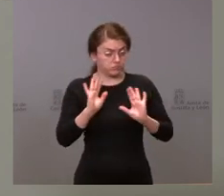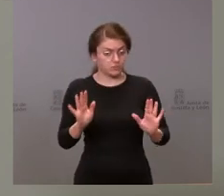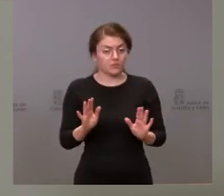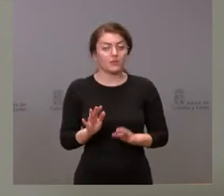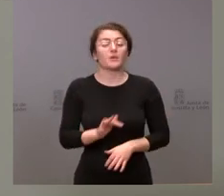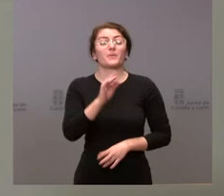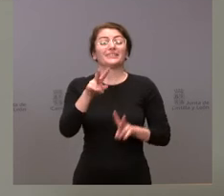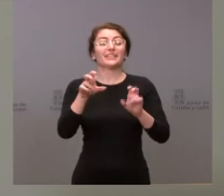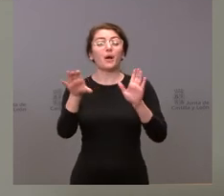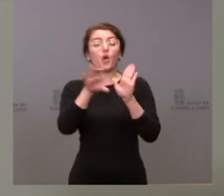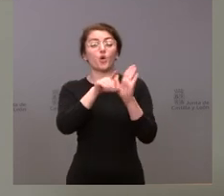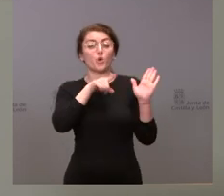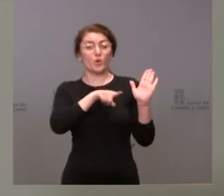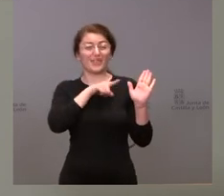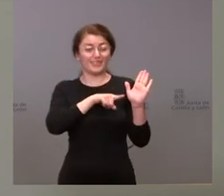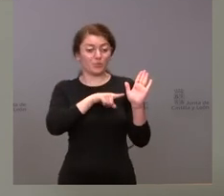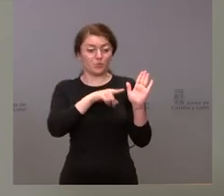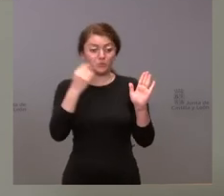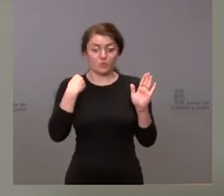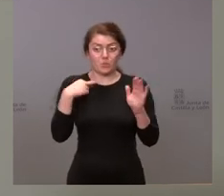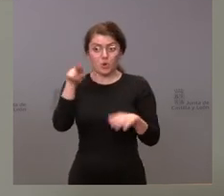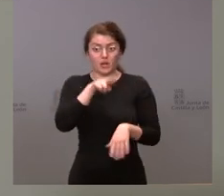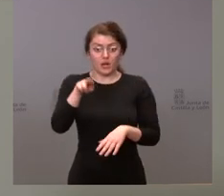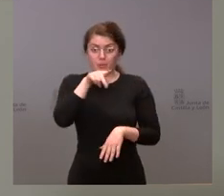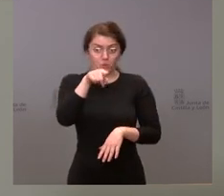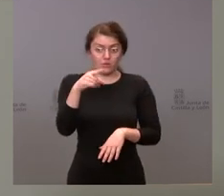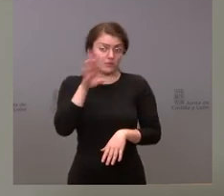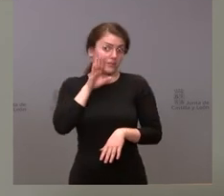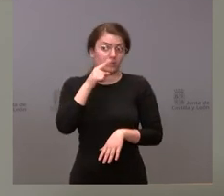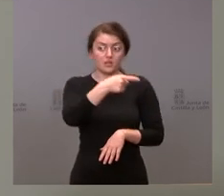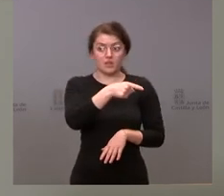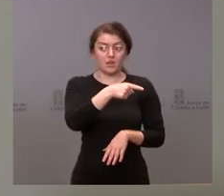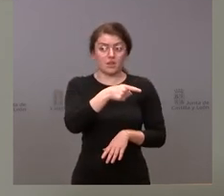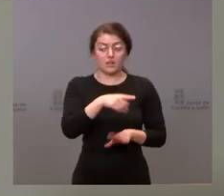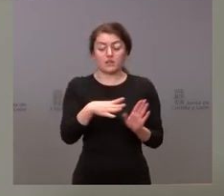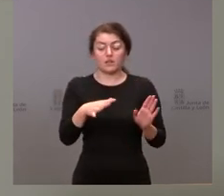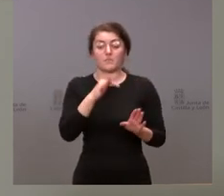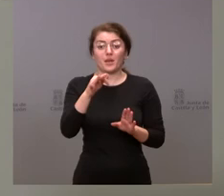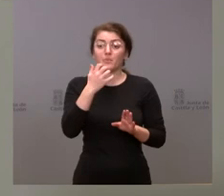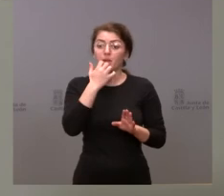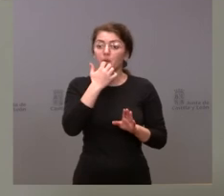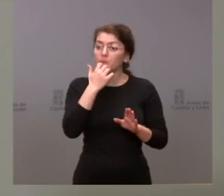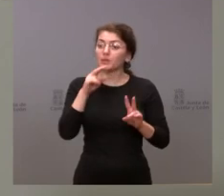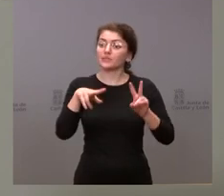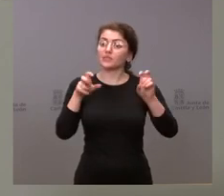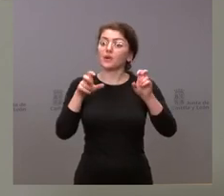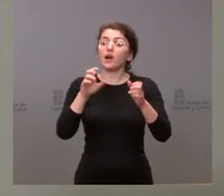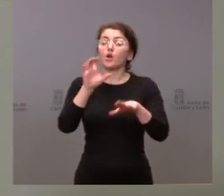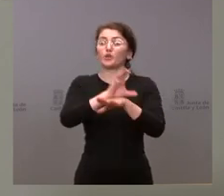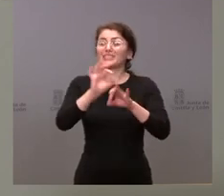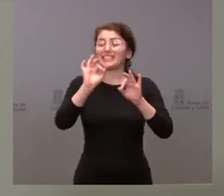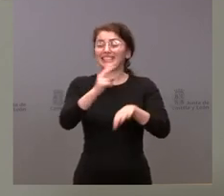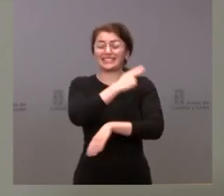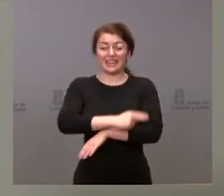contestar pues efectivamente otra cosa que decir que al consejero portador es más es que en el caso concreto de la consejería de sanidad pues he comentado con mi equipo